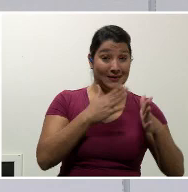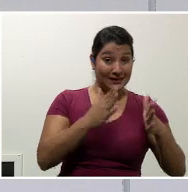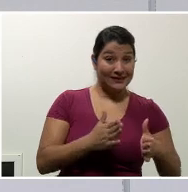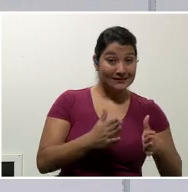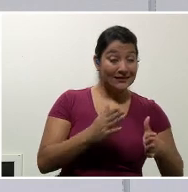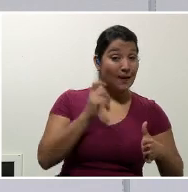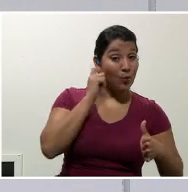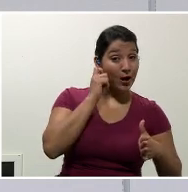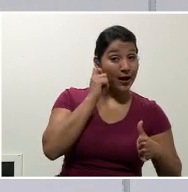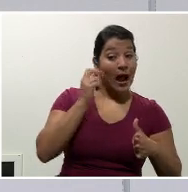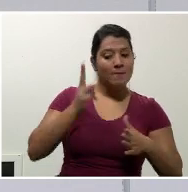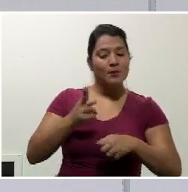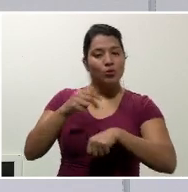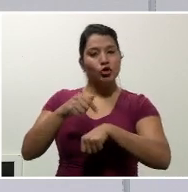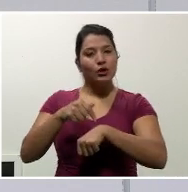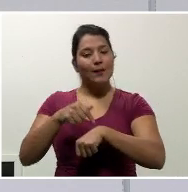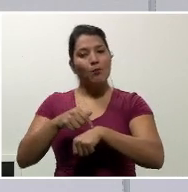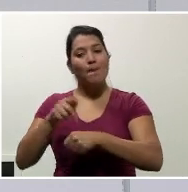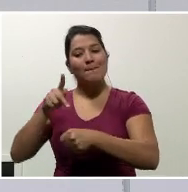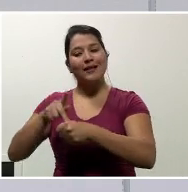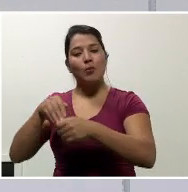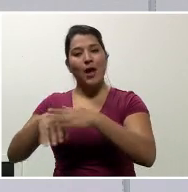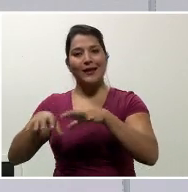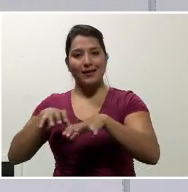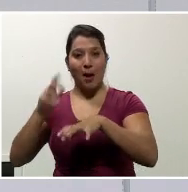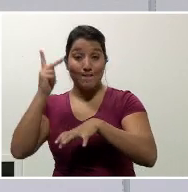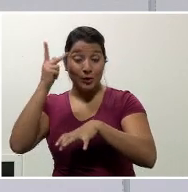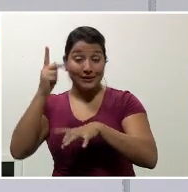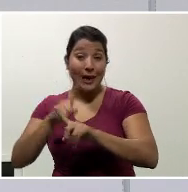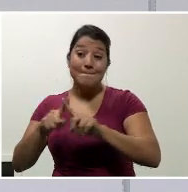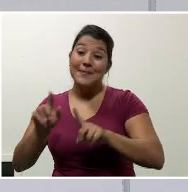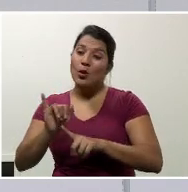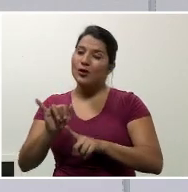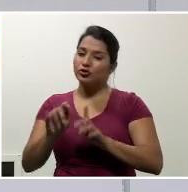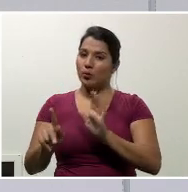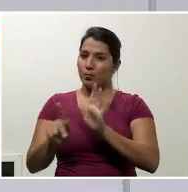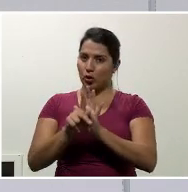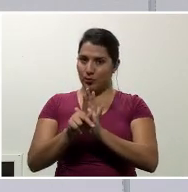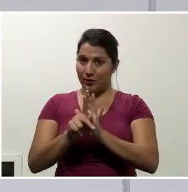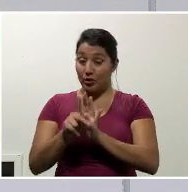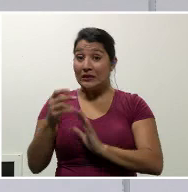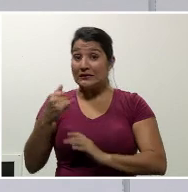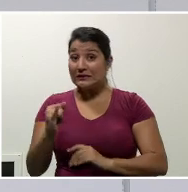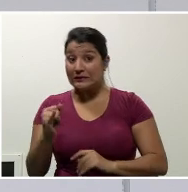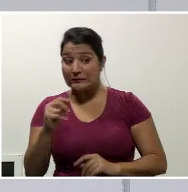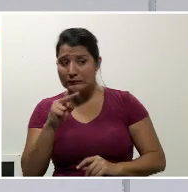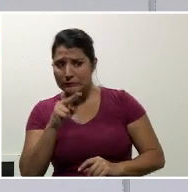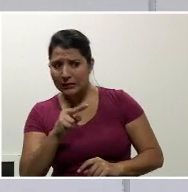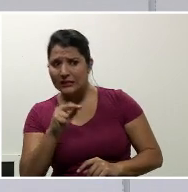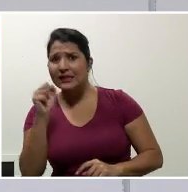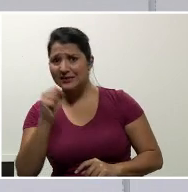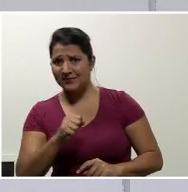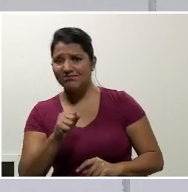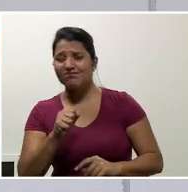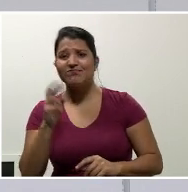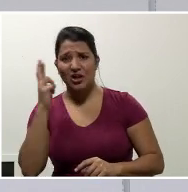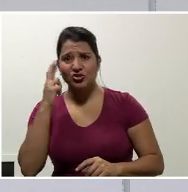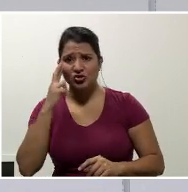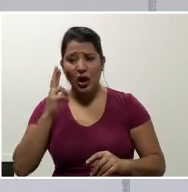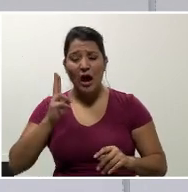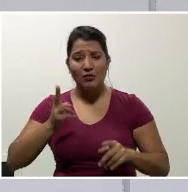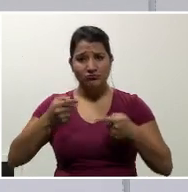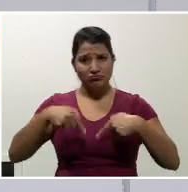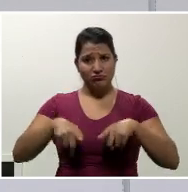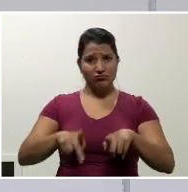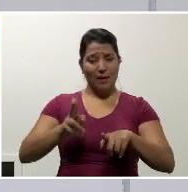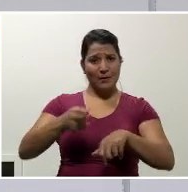Electoral. Según el Tribunal Supremo de Elecciones, si Mora es encontrada como culpable de beligerancia, perdería su puesto en el Ministerio de Condición de